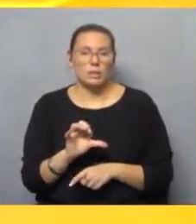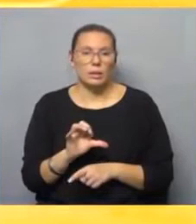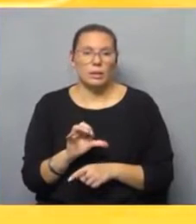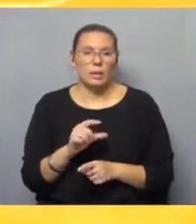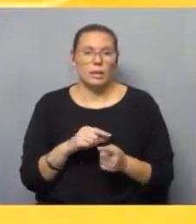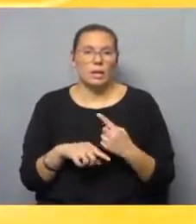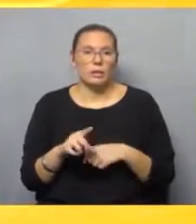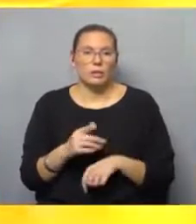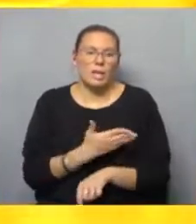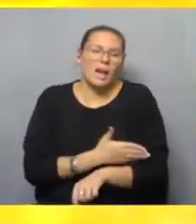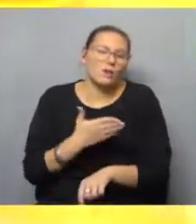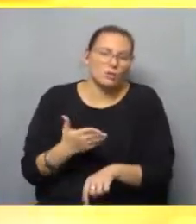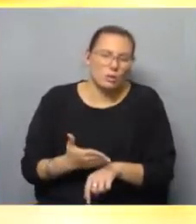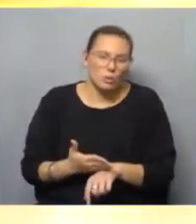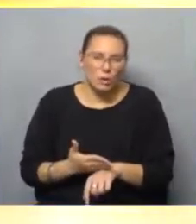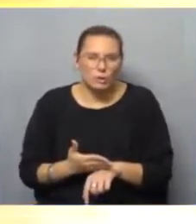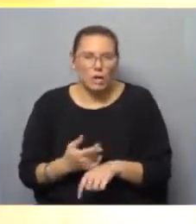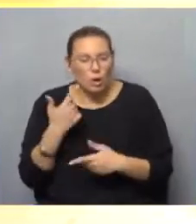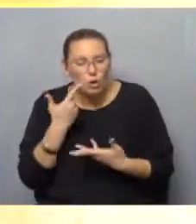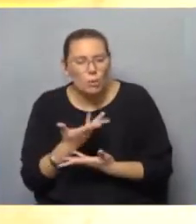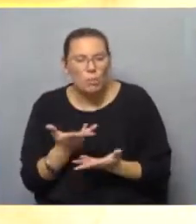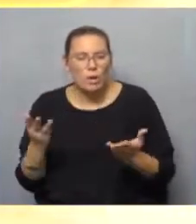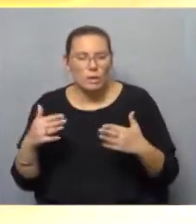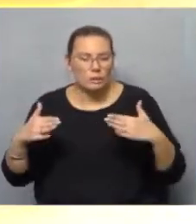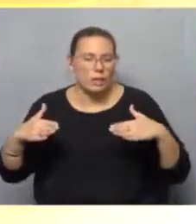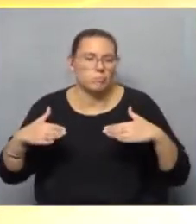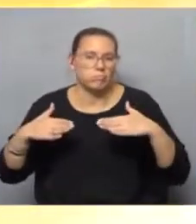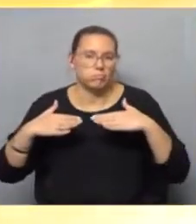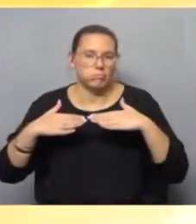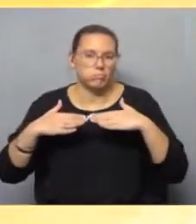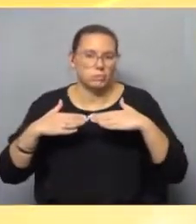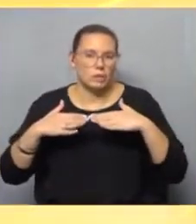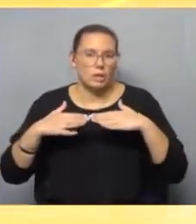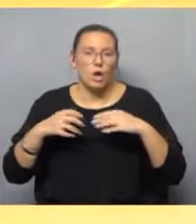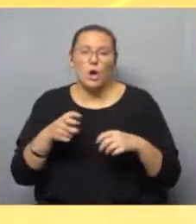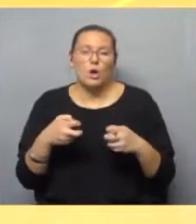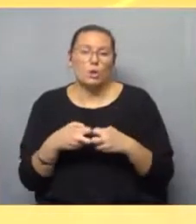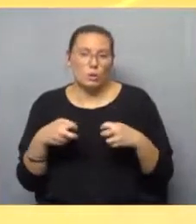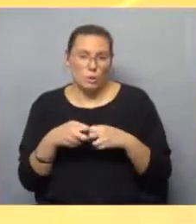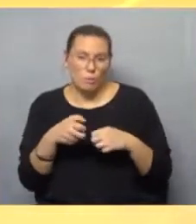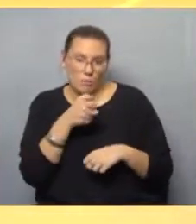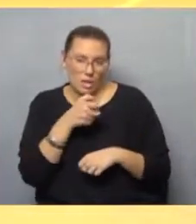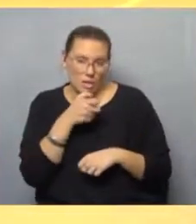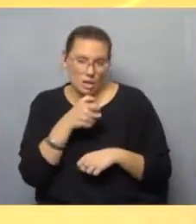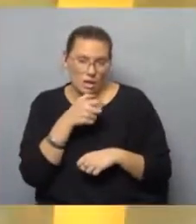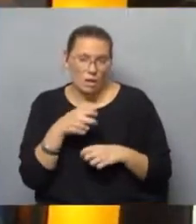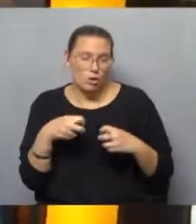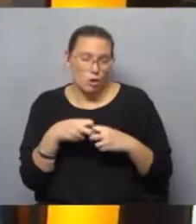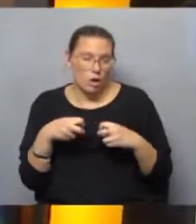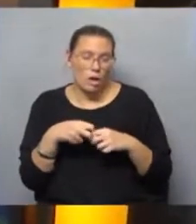la cicatriz o la evidencia que nosotros tenemos son las rocas. Y son las rocas